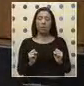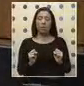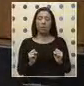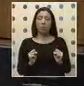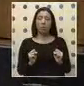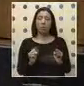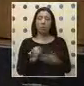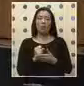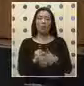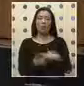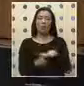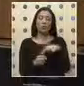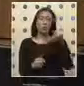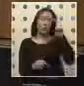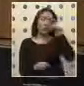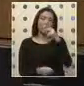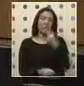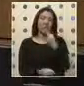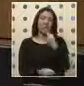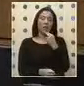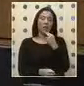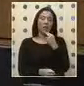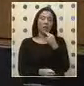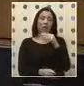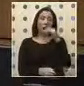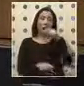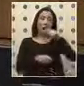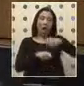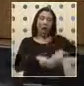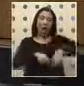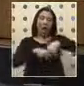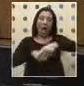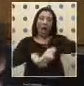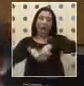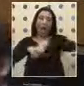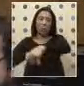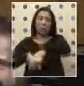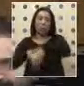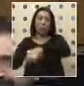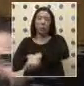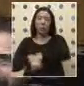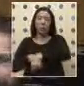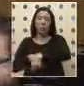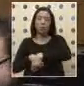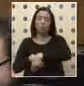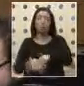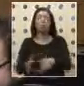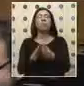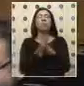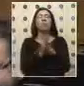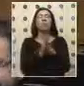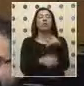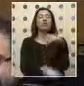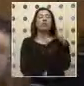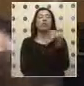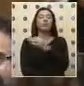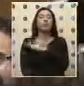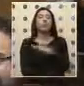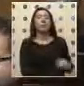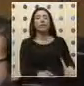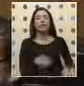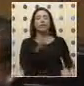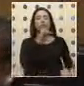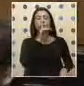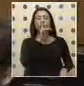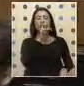la situación difícil que están viviendo agricultores y campesinos. De esta ruego a los señores y señores diputados guardar